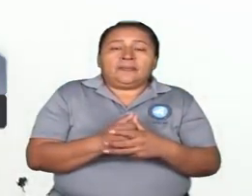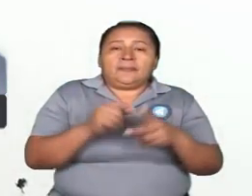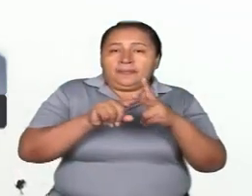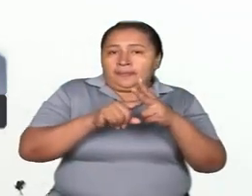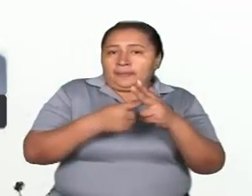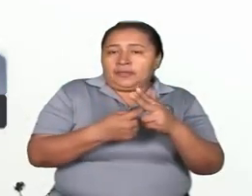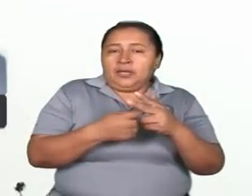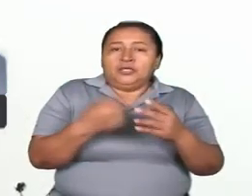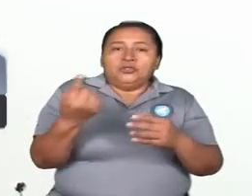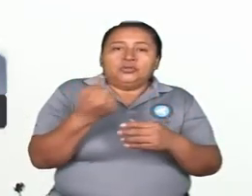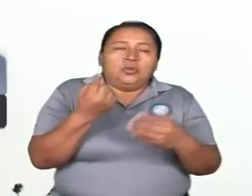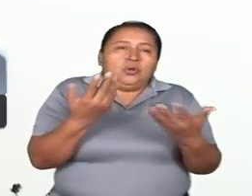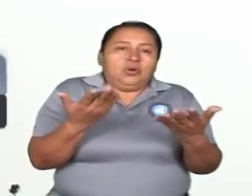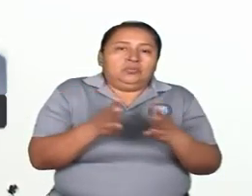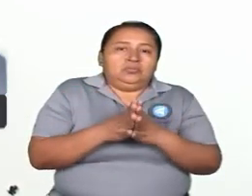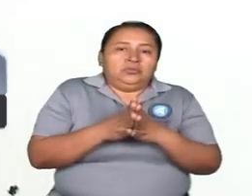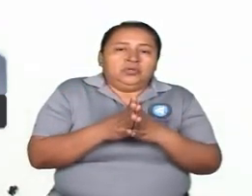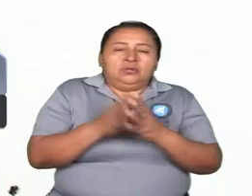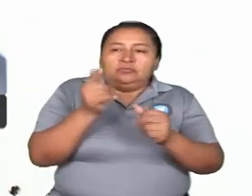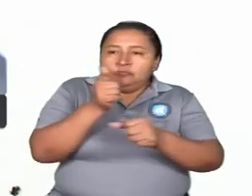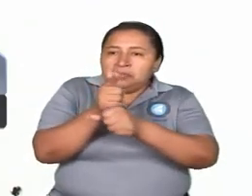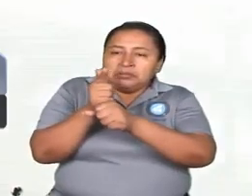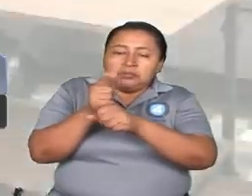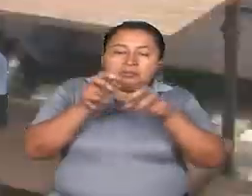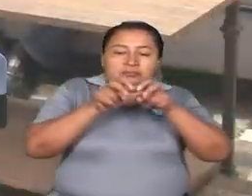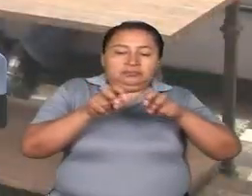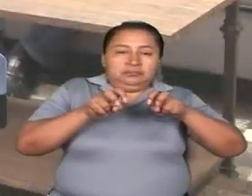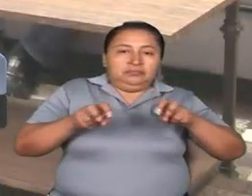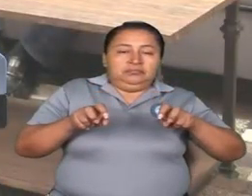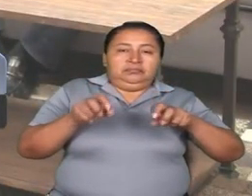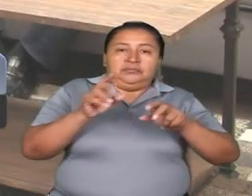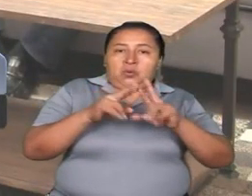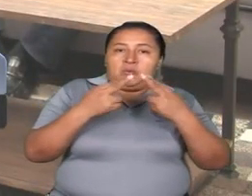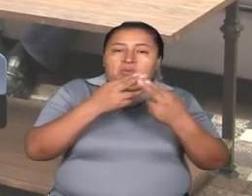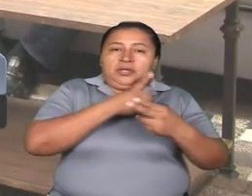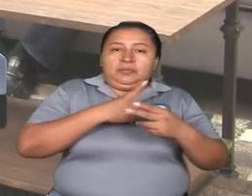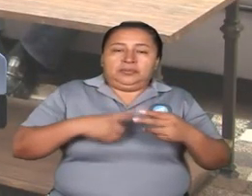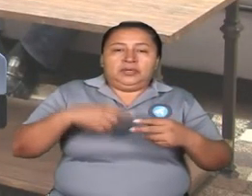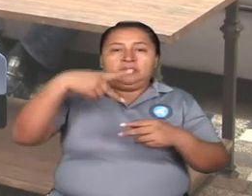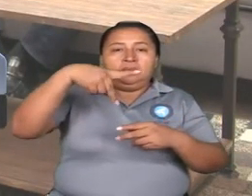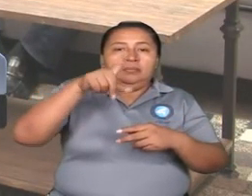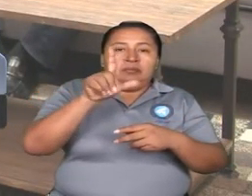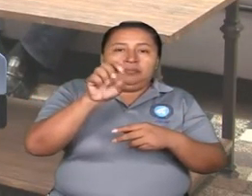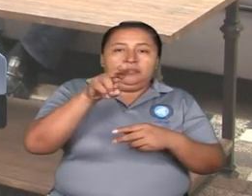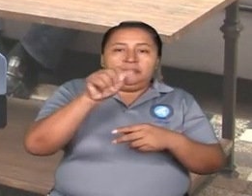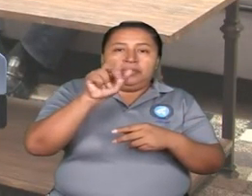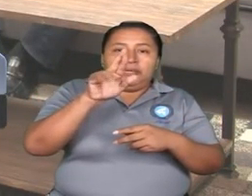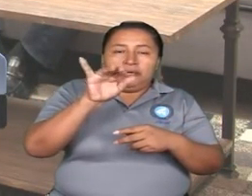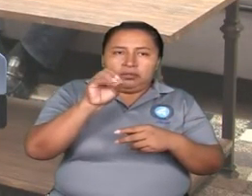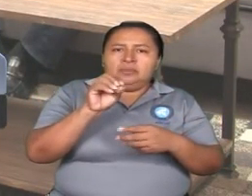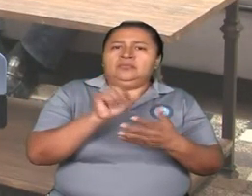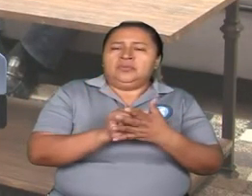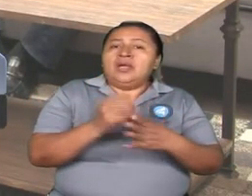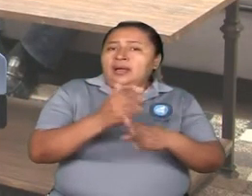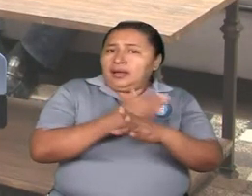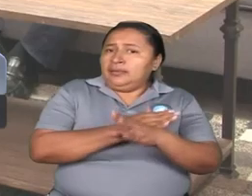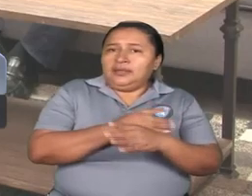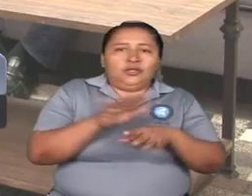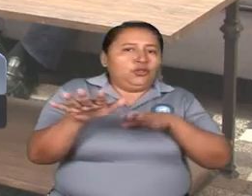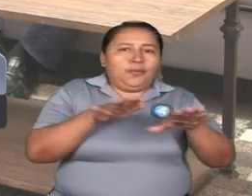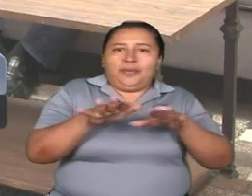empezábamos solamente con las filmaciones del plenario. Ya, incluso en un inicio no había